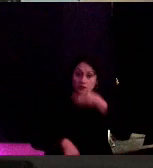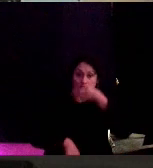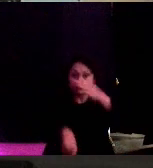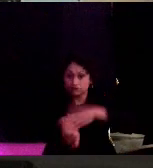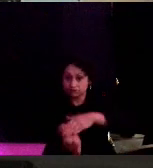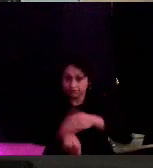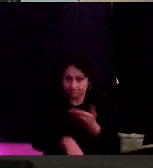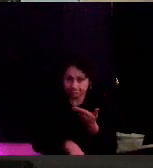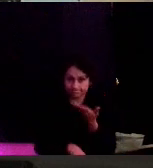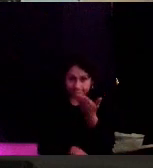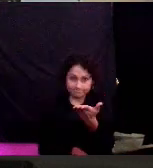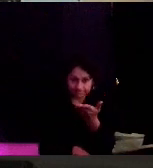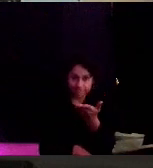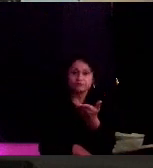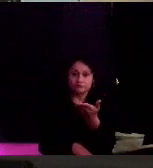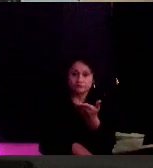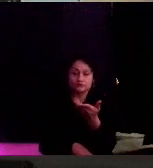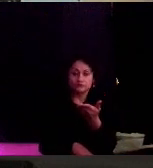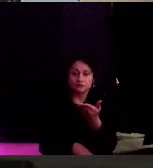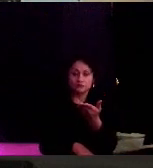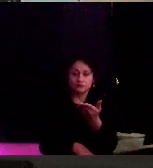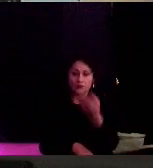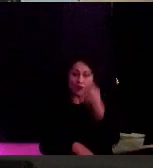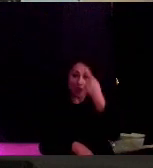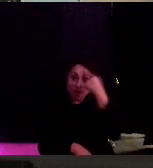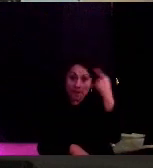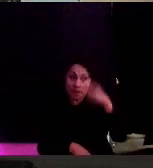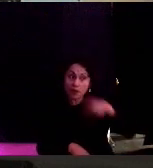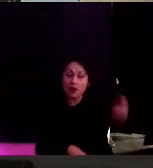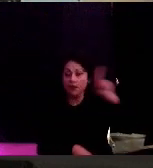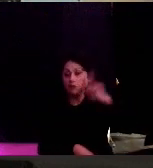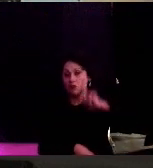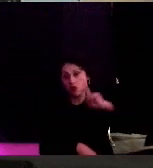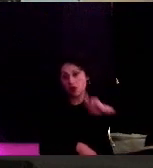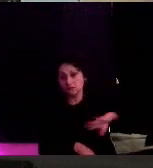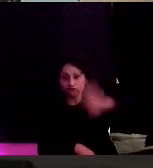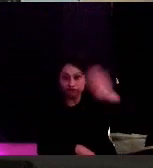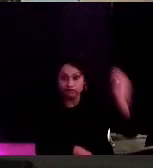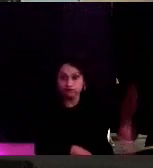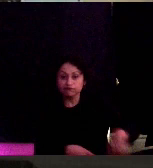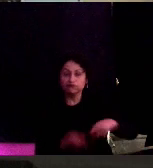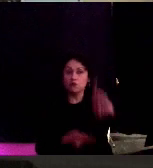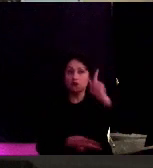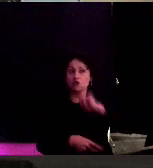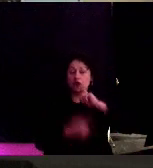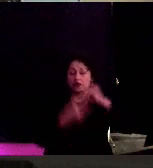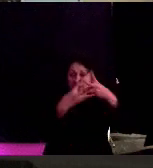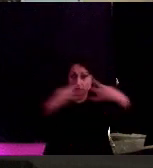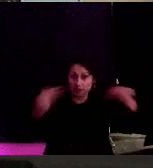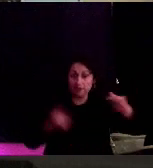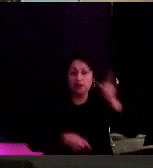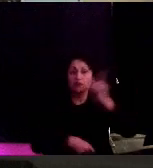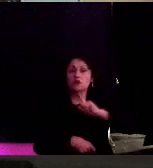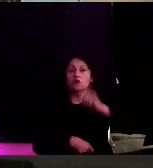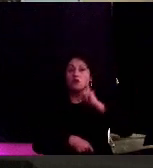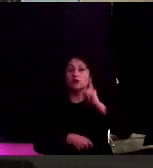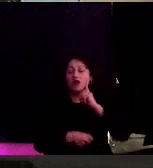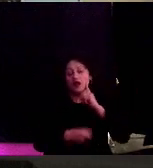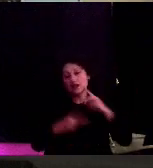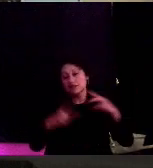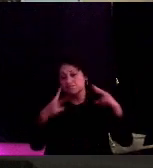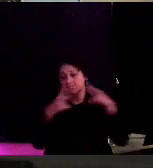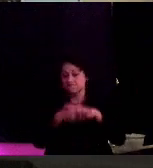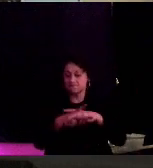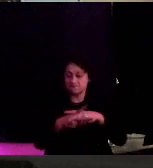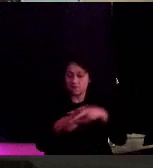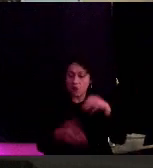pido, por las asesinadas, por las que nos faltan, por las que pelean y se defienden para